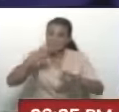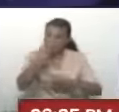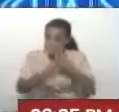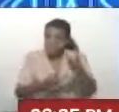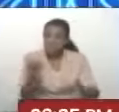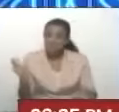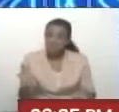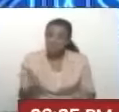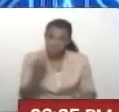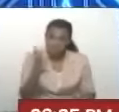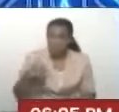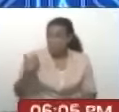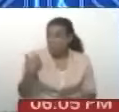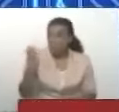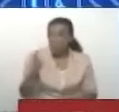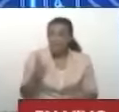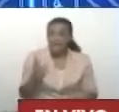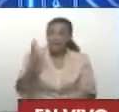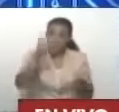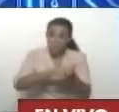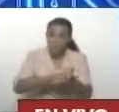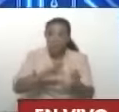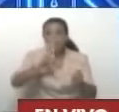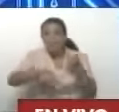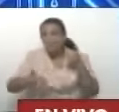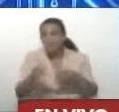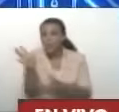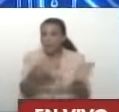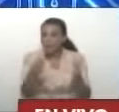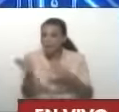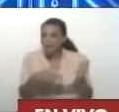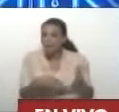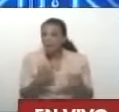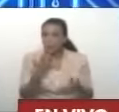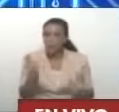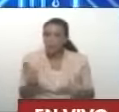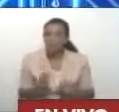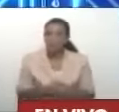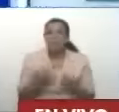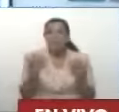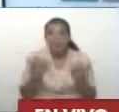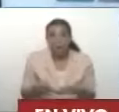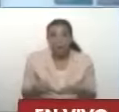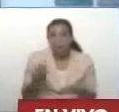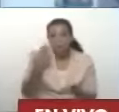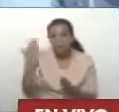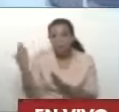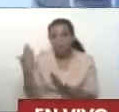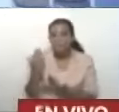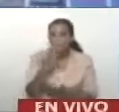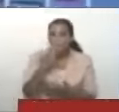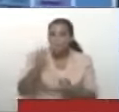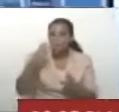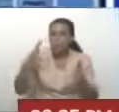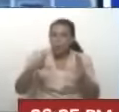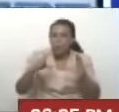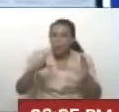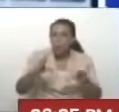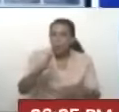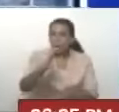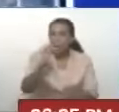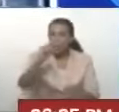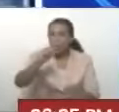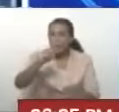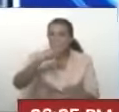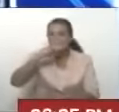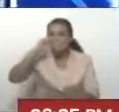está listo, pues. Para aprobada la entrevista. Para finales de marzo. Listo, allá vamos a estar, pues. Ahora vamos entonces conversadito. El